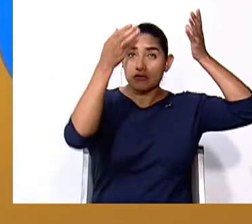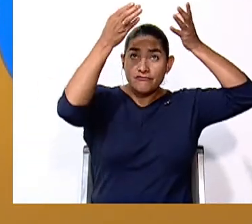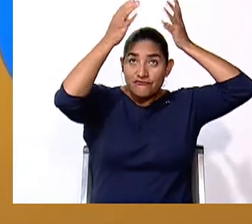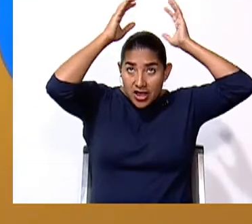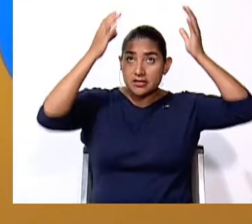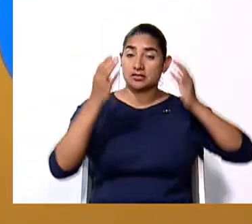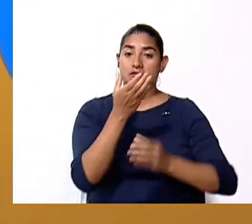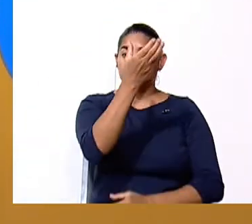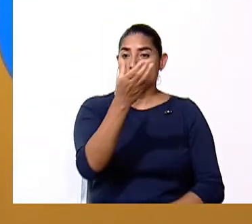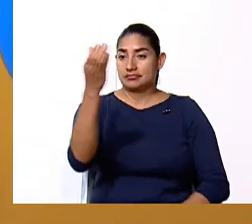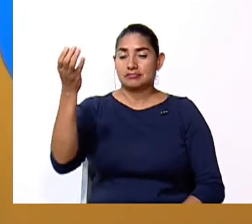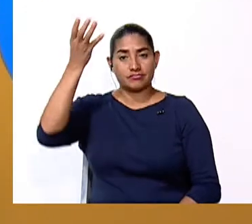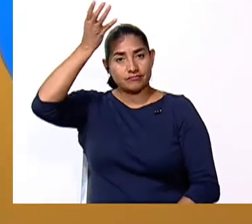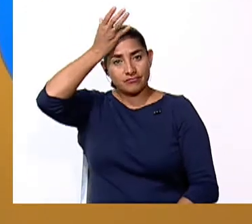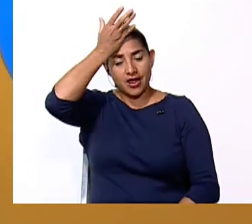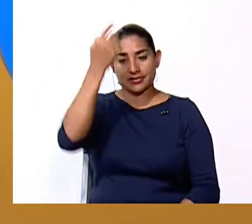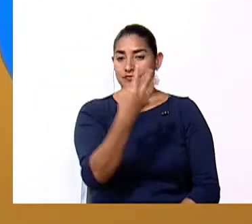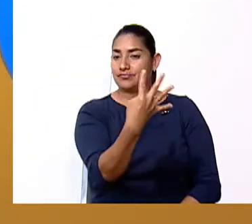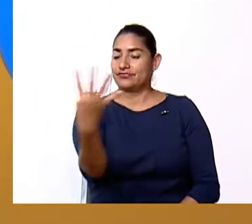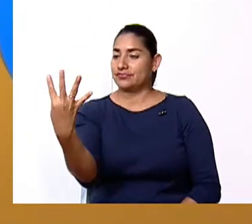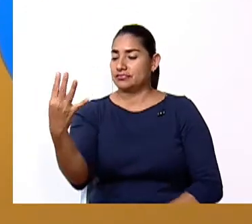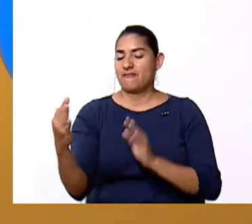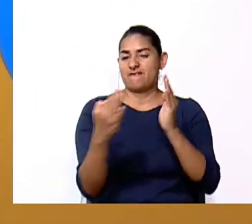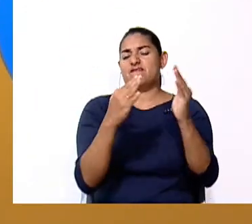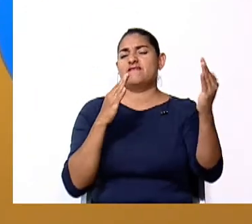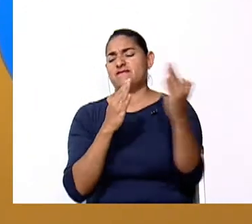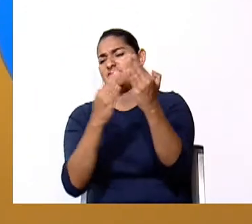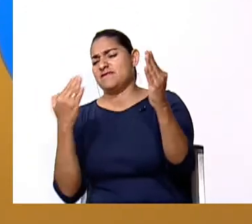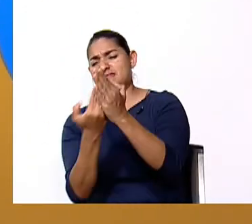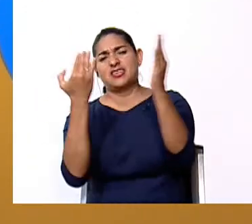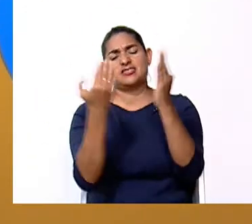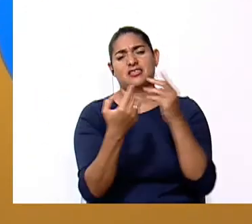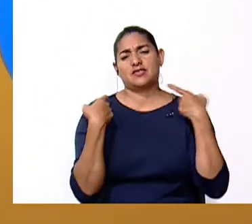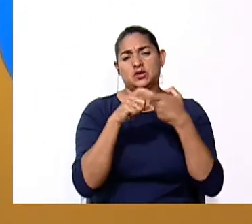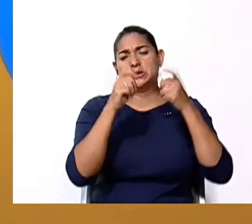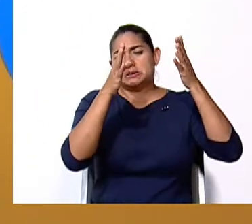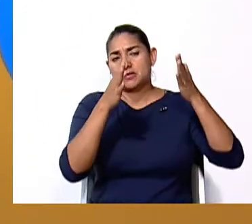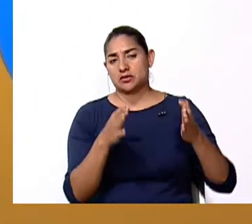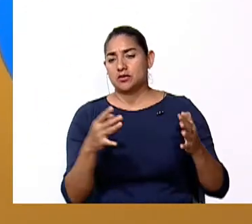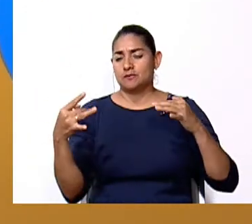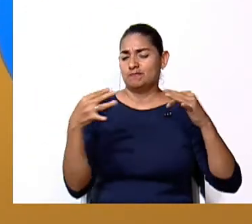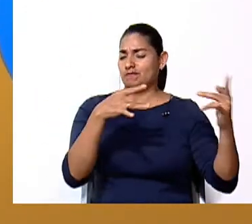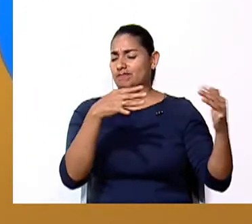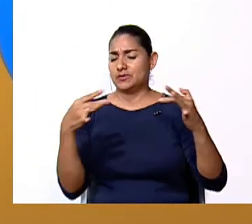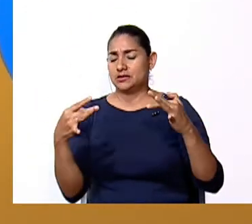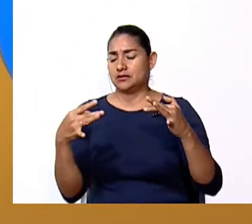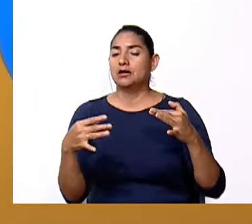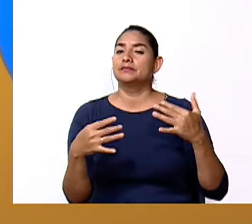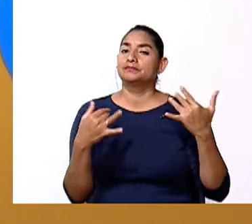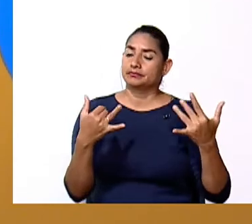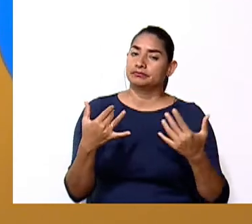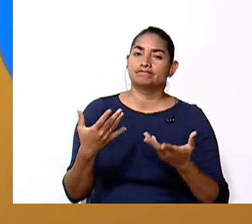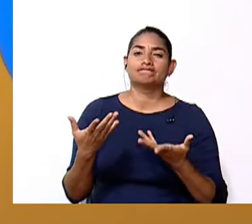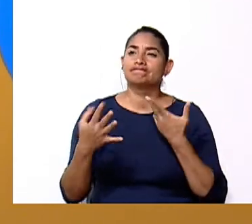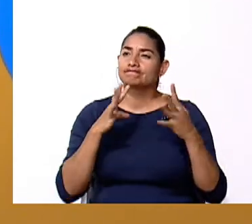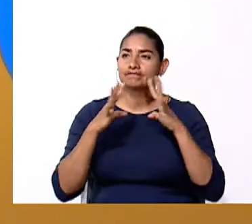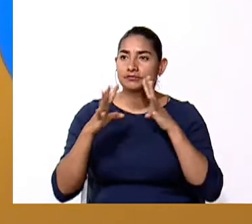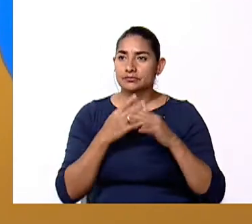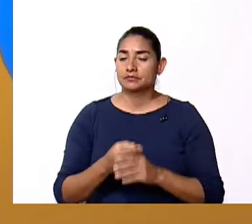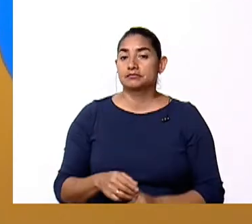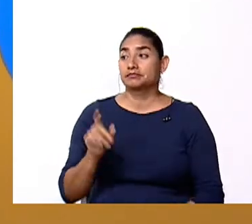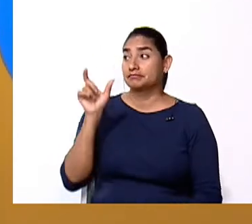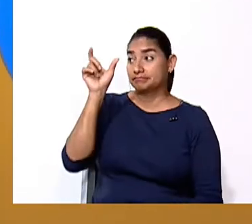orgullo que es no tener ejército, ser pacíficos y libres. Eso es un gran privilegio. Pocos países en el mundo